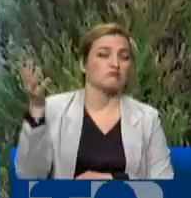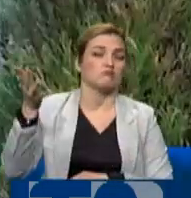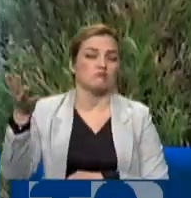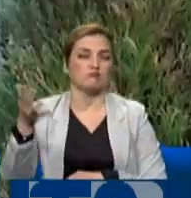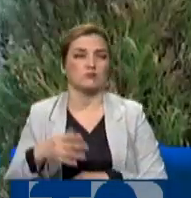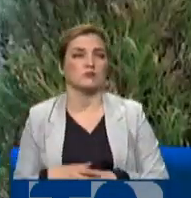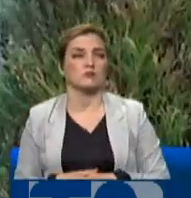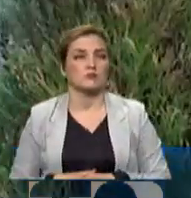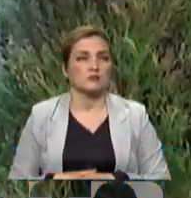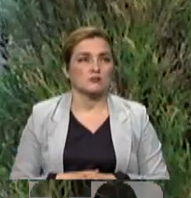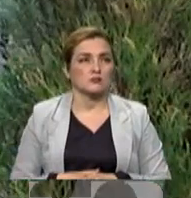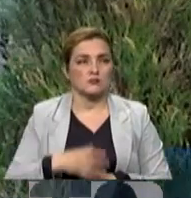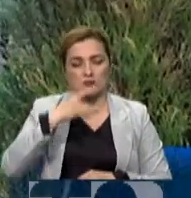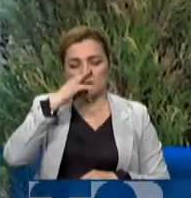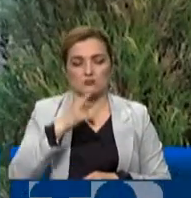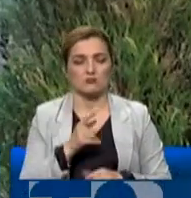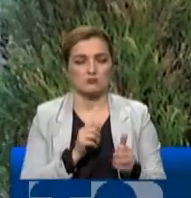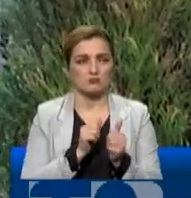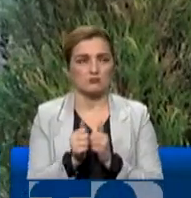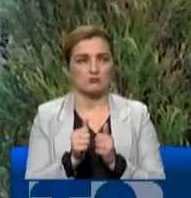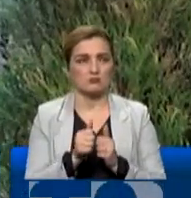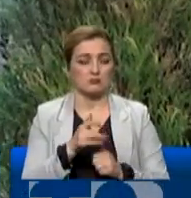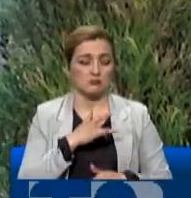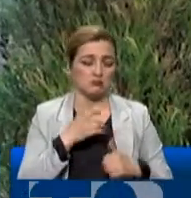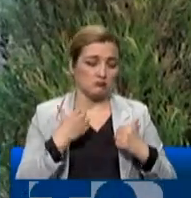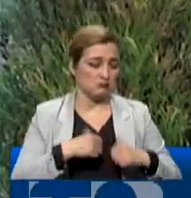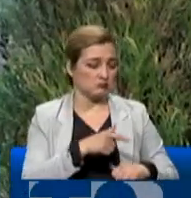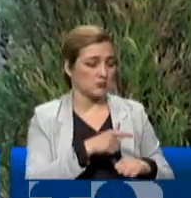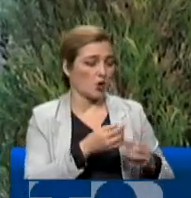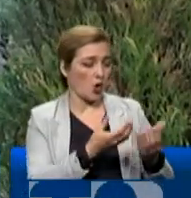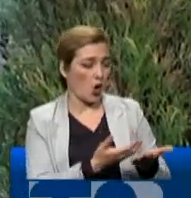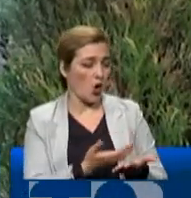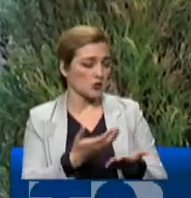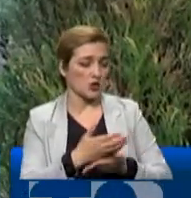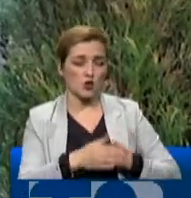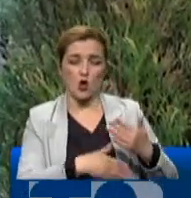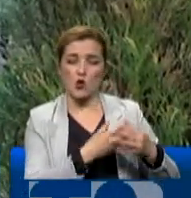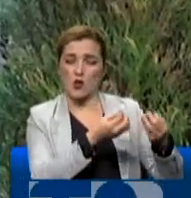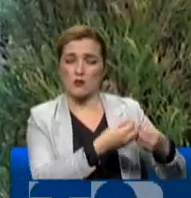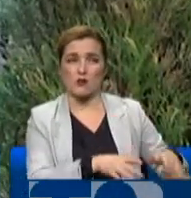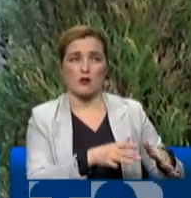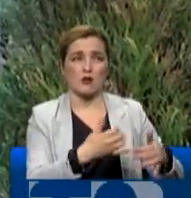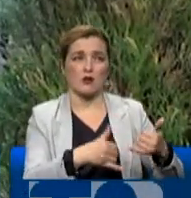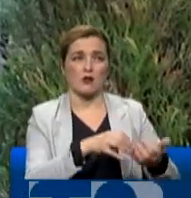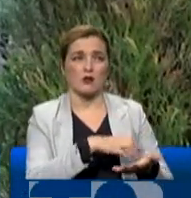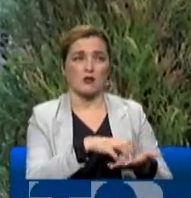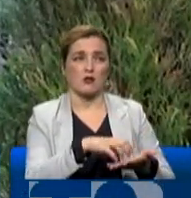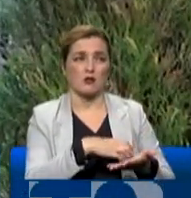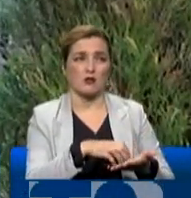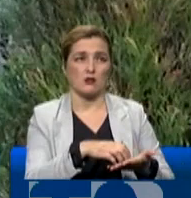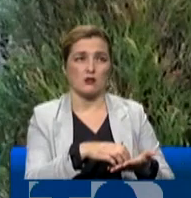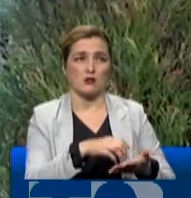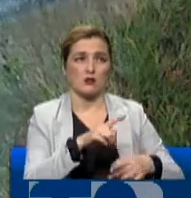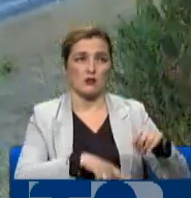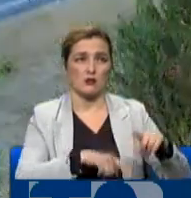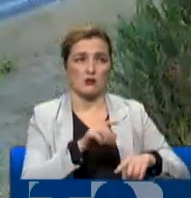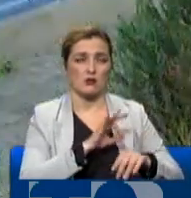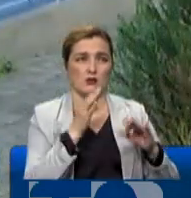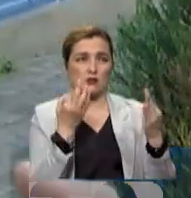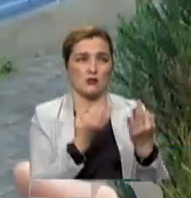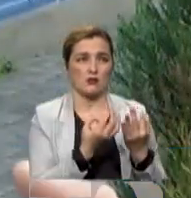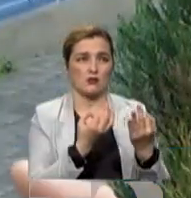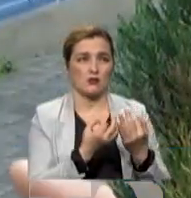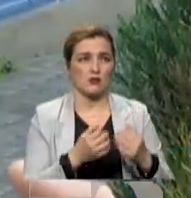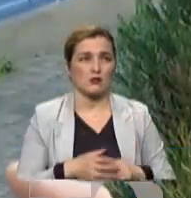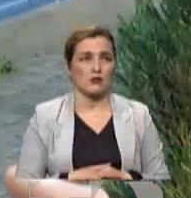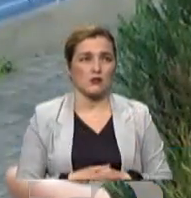Ellos necesitan pasar y cerrar un duelo, ¿ok? Porque dejan sus cosas, dejan sus juguetes, sus amistades y su familia. Se le han